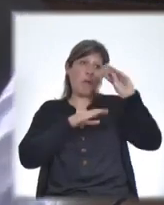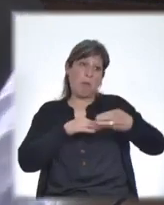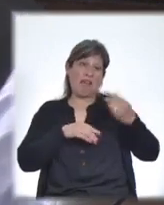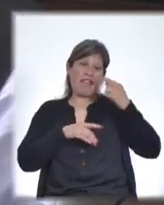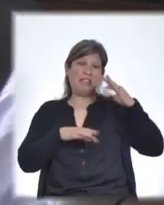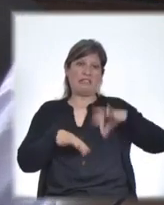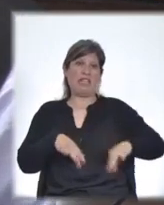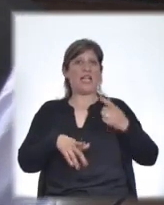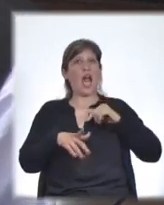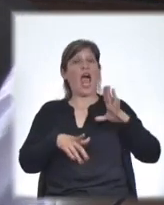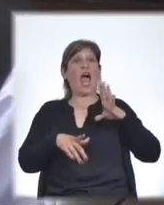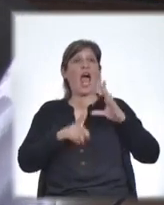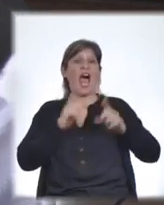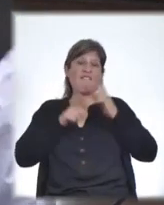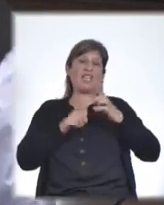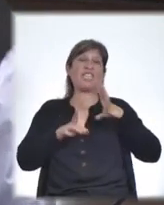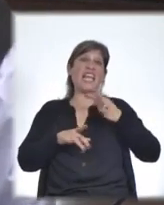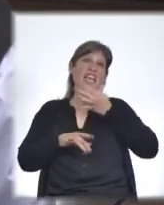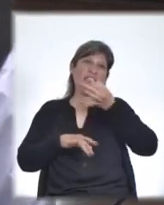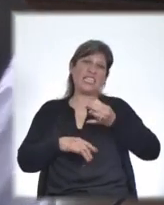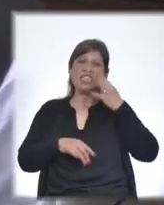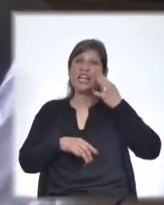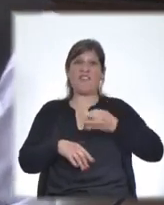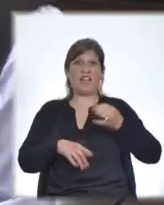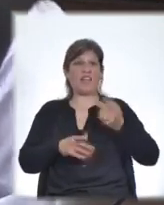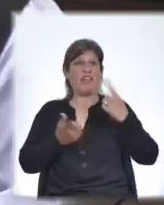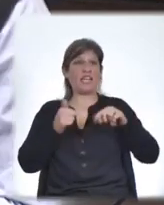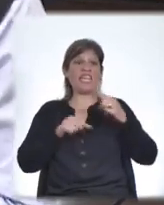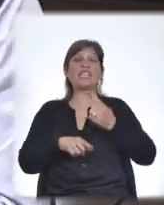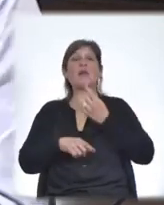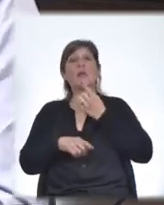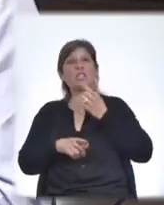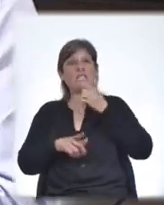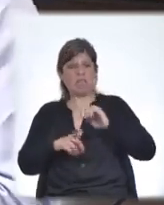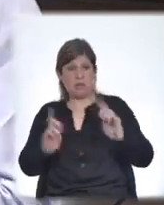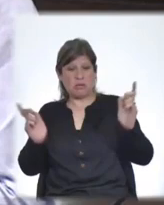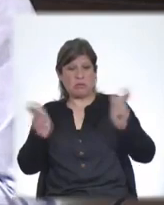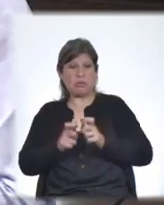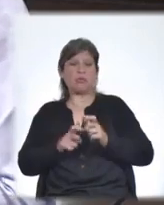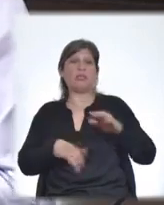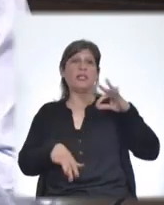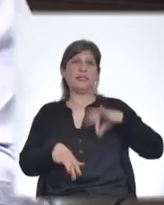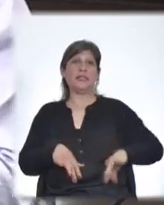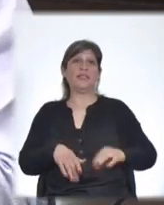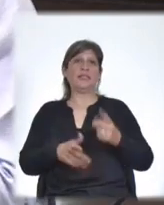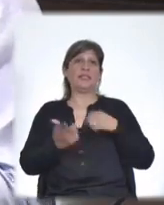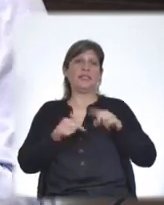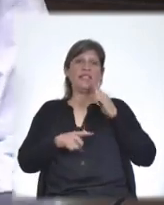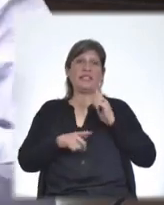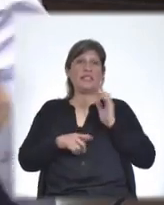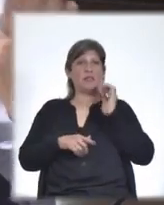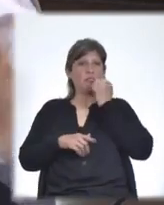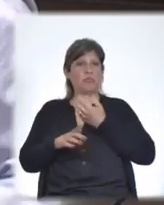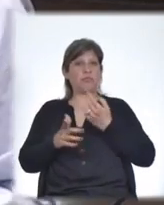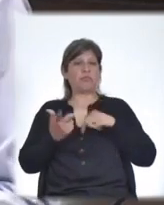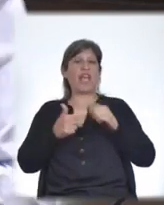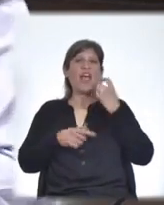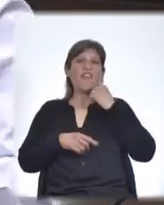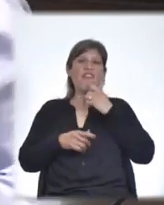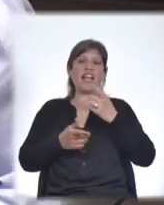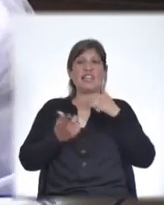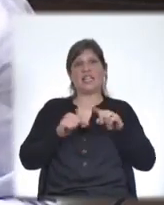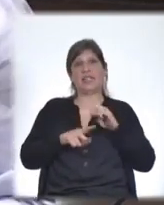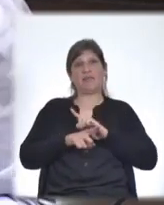realidad la política económica que se está llevando es para la reducción de salarios. Que obviamente es una omisión que lejos de la transparencia que se pregona